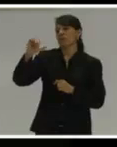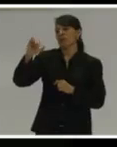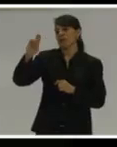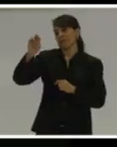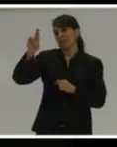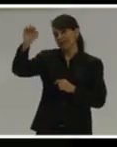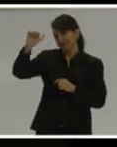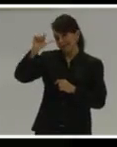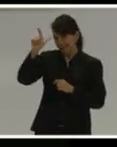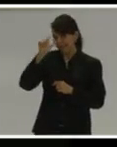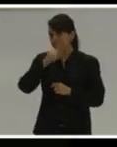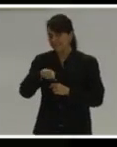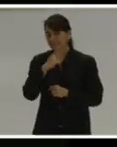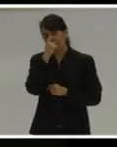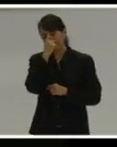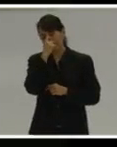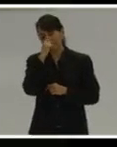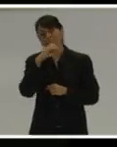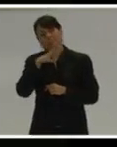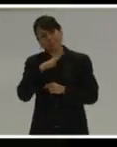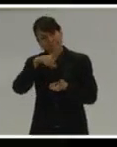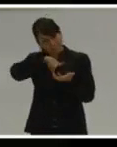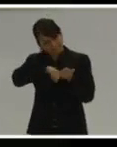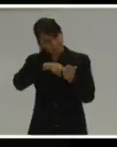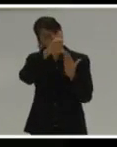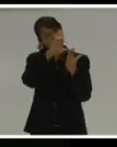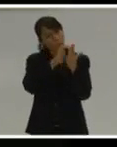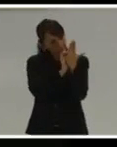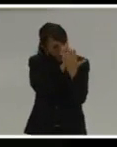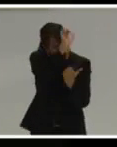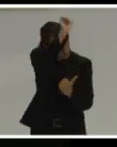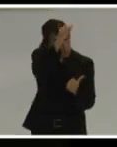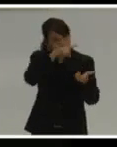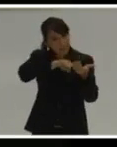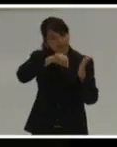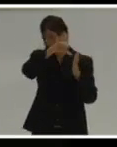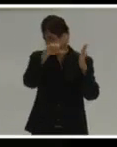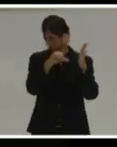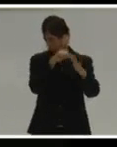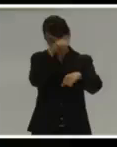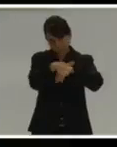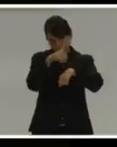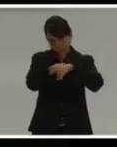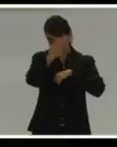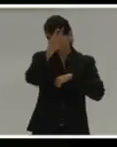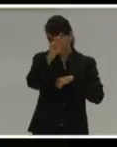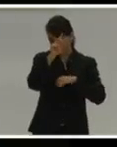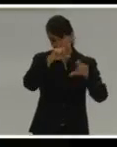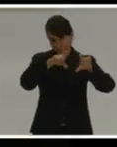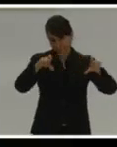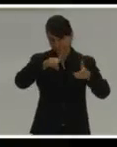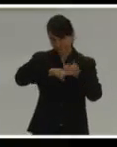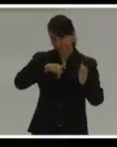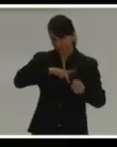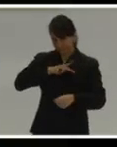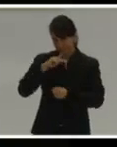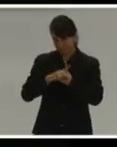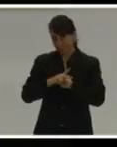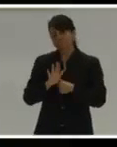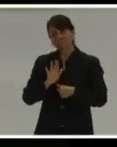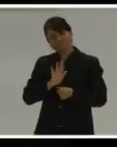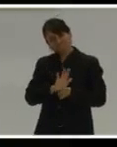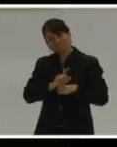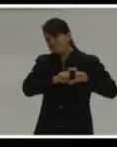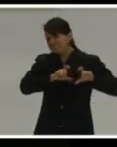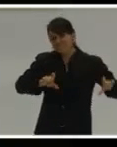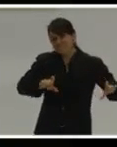de nuestra Constitución, el artículo 30 de la Constitución Política del Estado, que tiene que ver